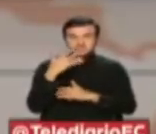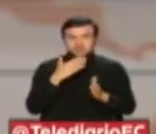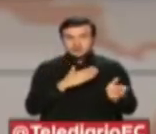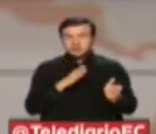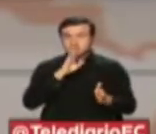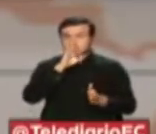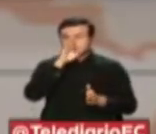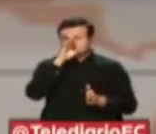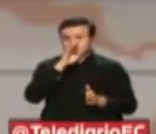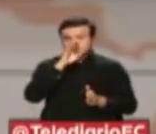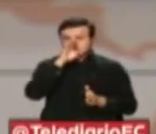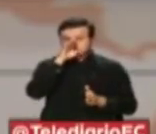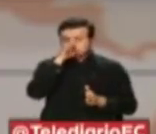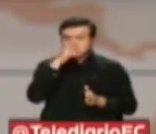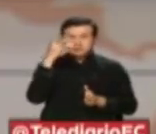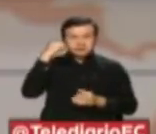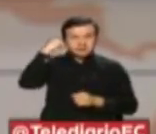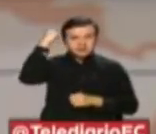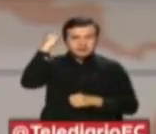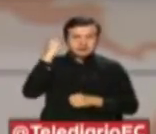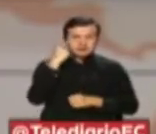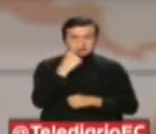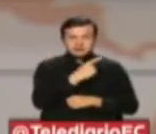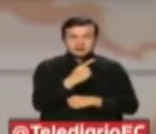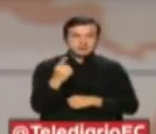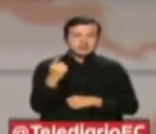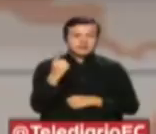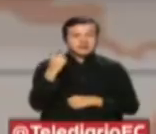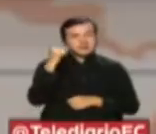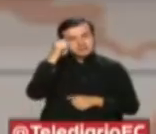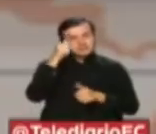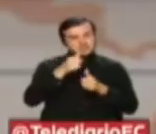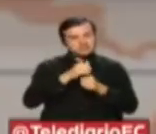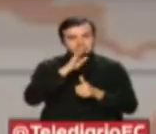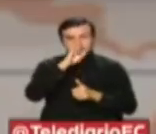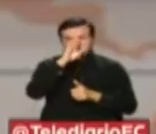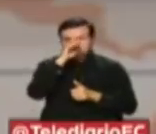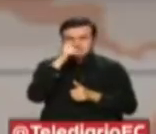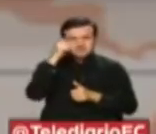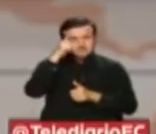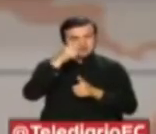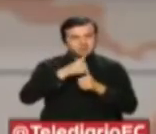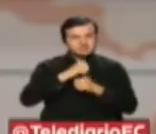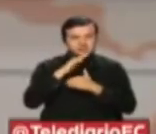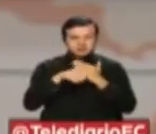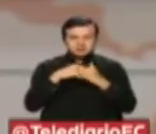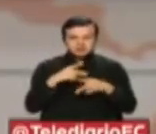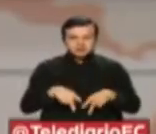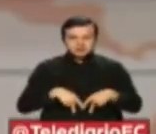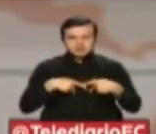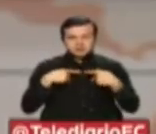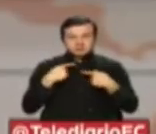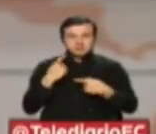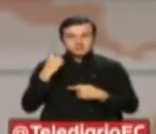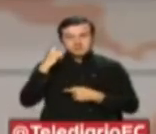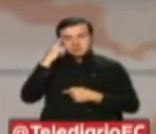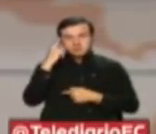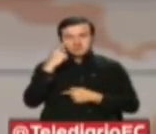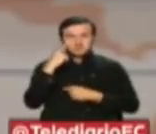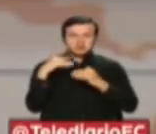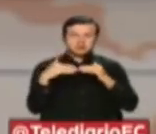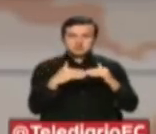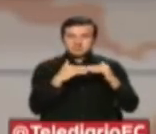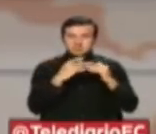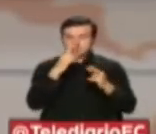siempre en un plano de derecho que soy que hay que recordar siempre eduardo nosotros vivimos de un gobierno absolutamente democrático